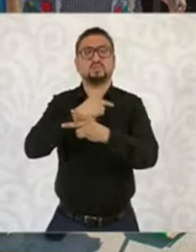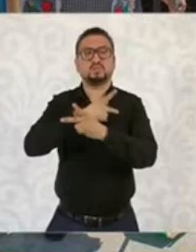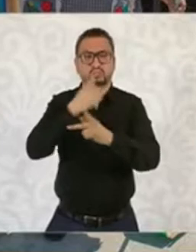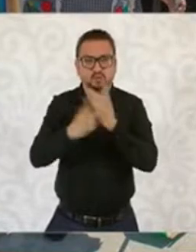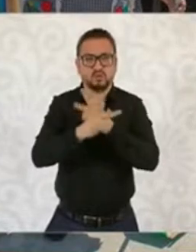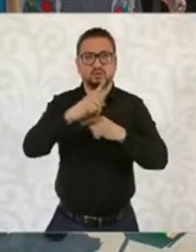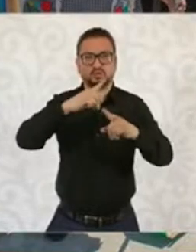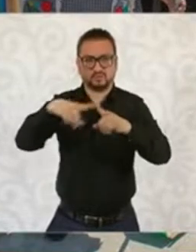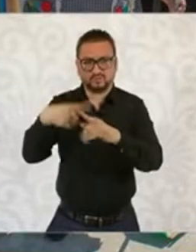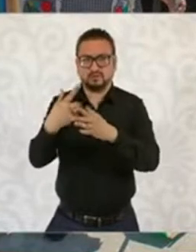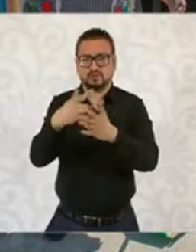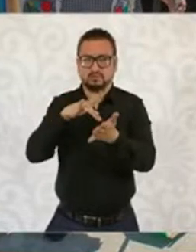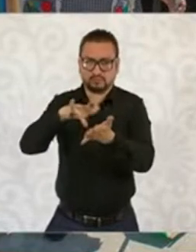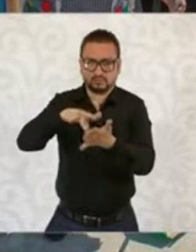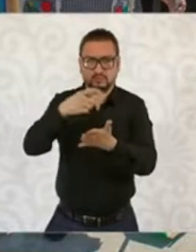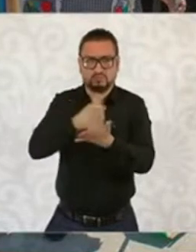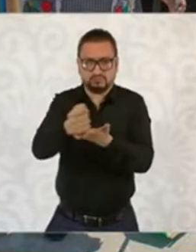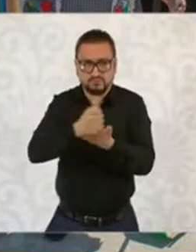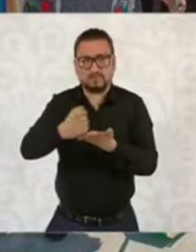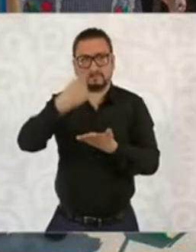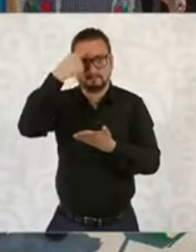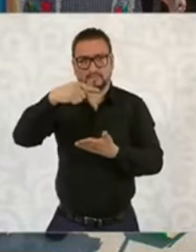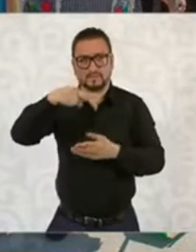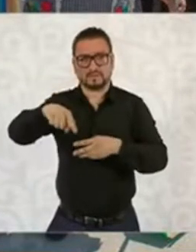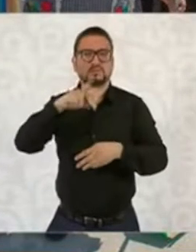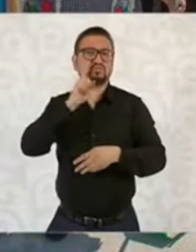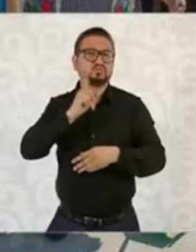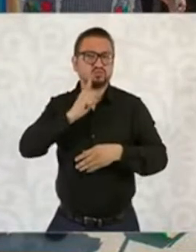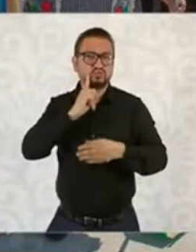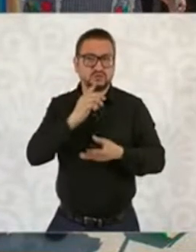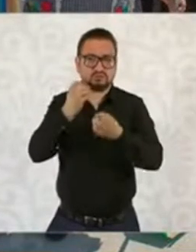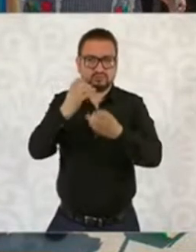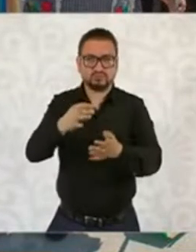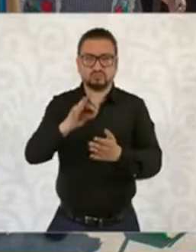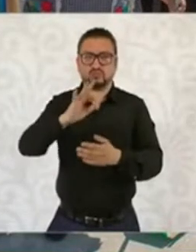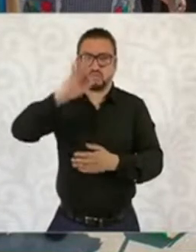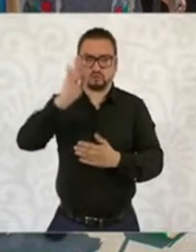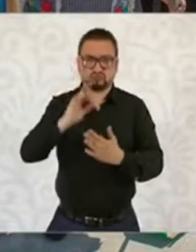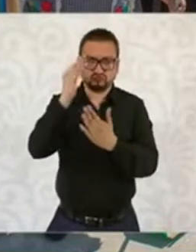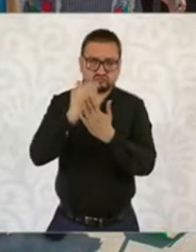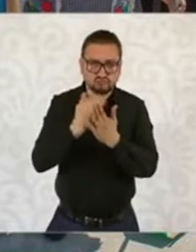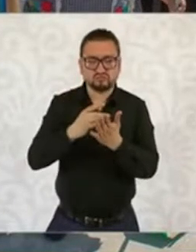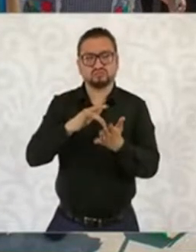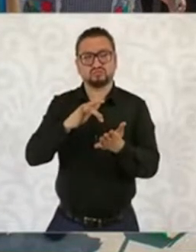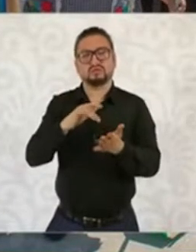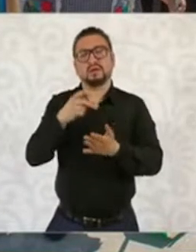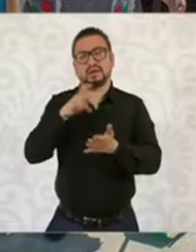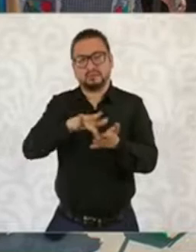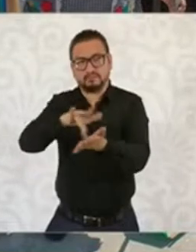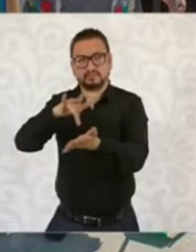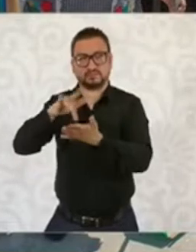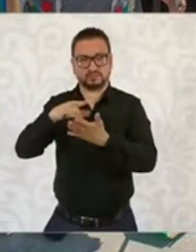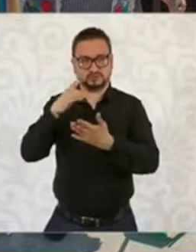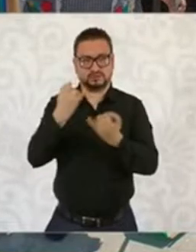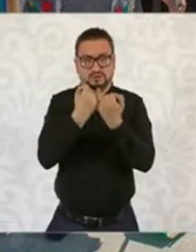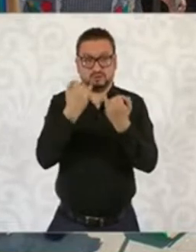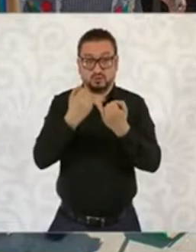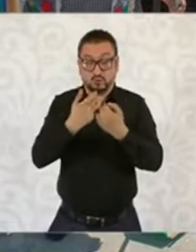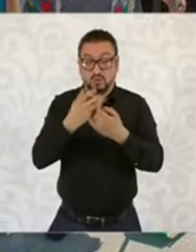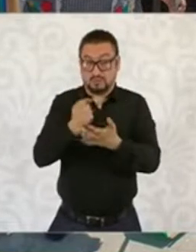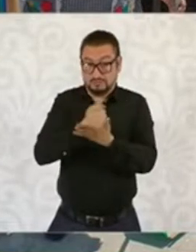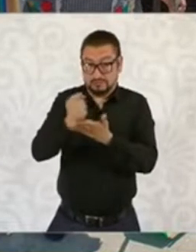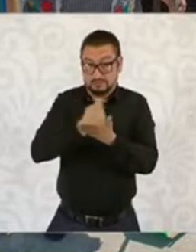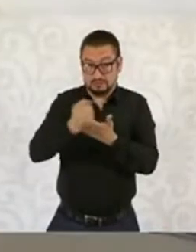otorgamiento de crédito a mujeres, esto con tasas preferenciales, y también se eliminaron las comisiones de apertura de